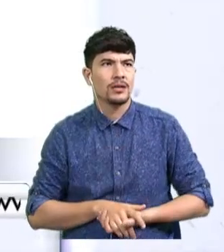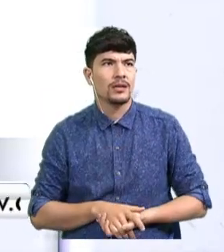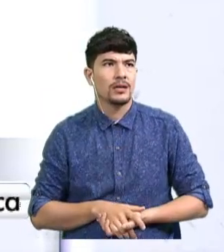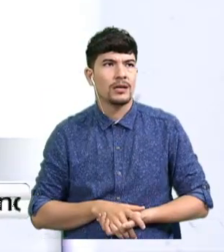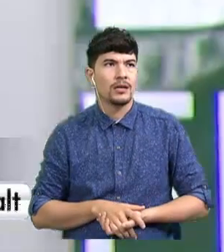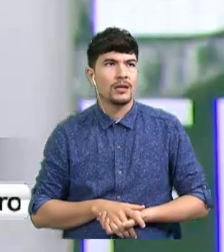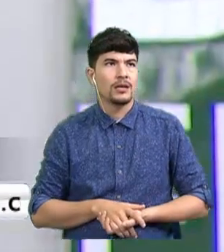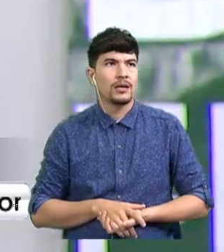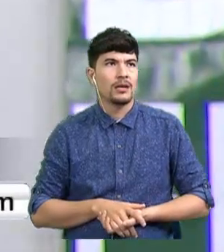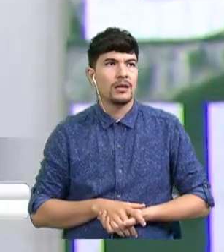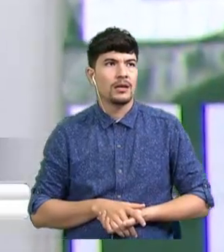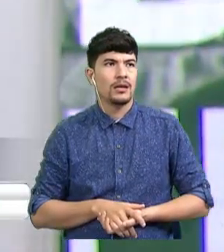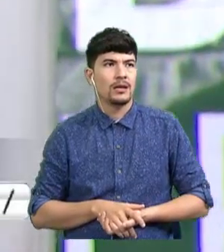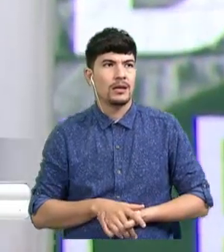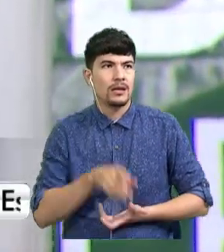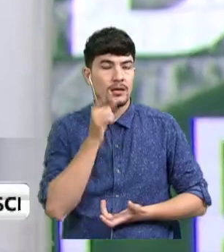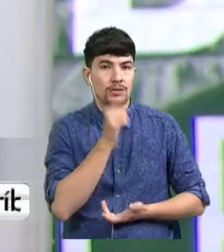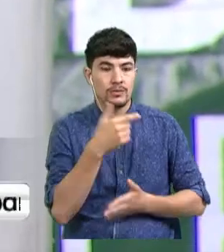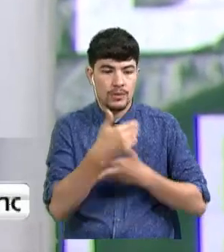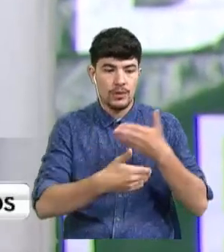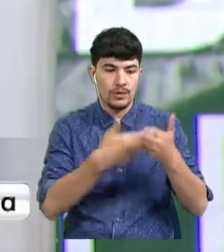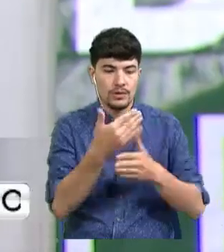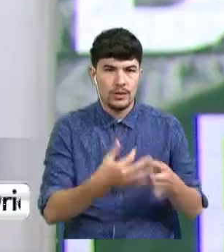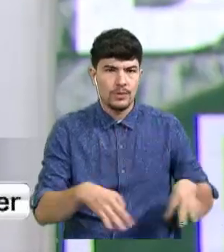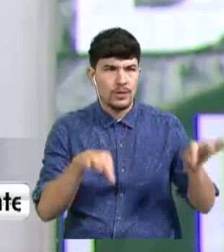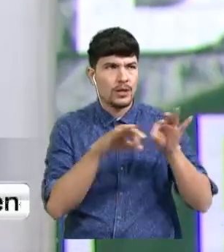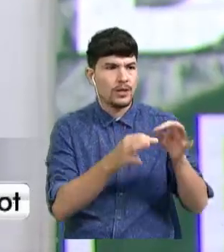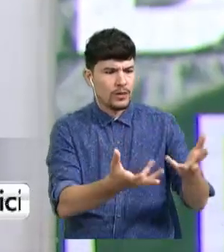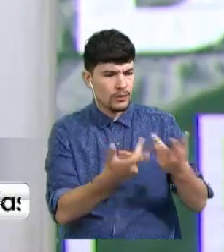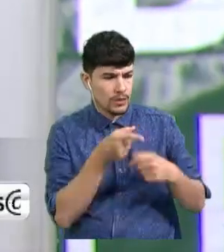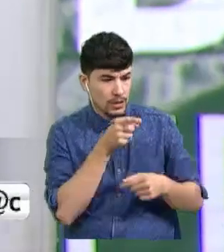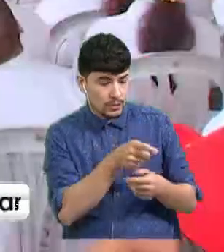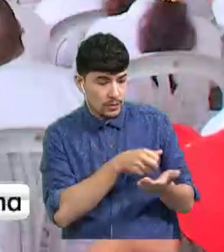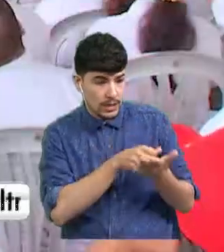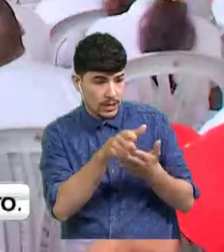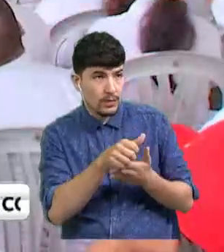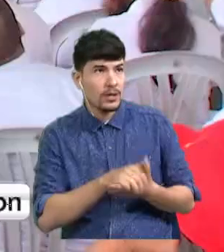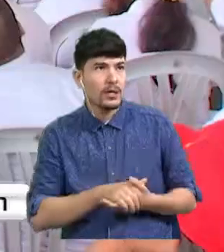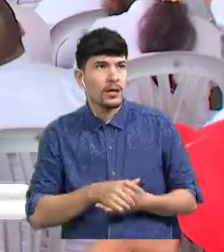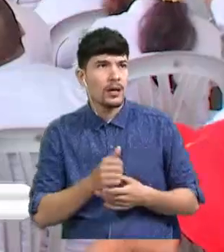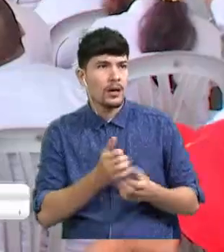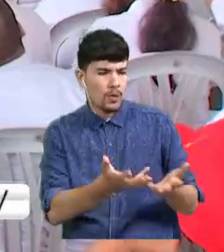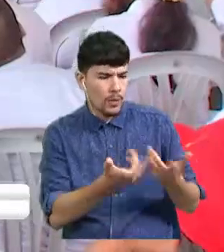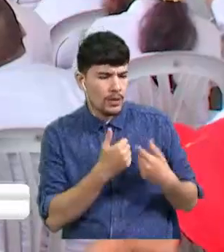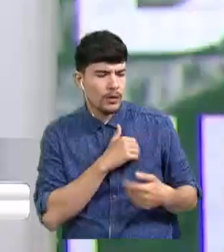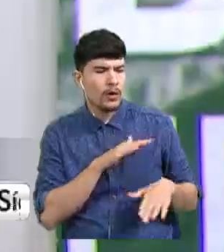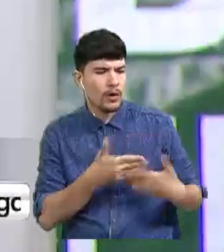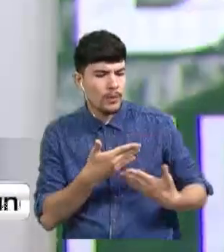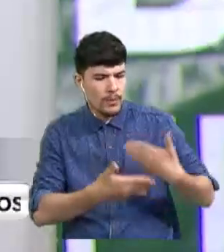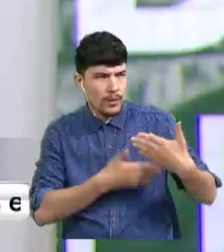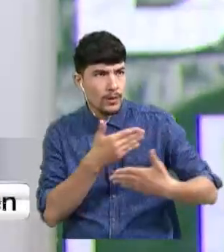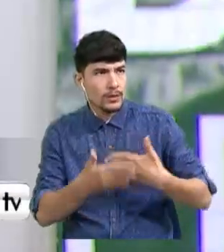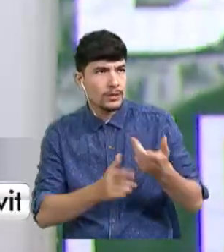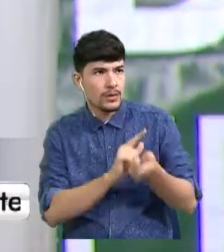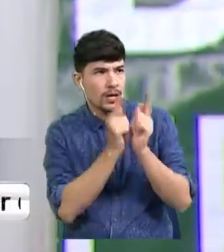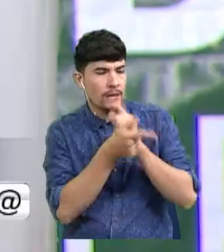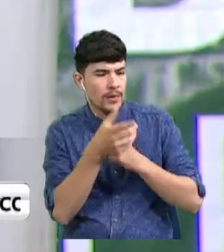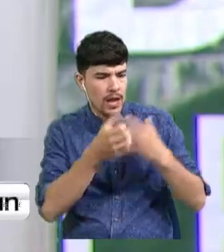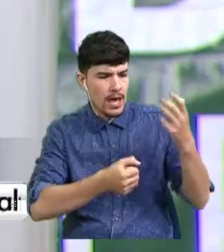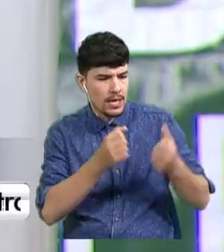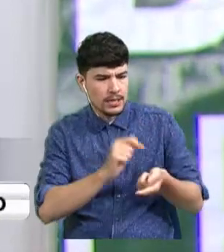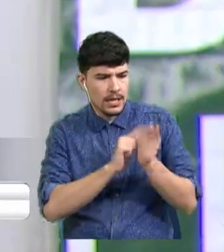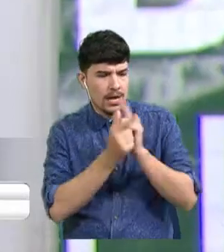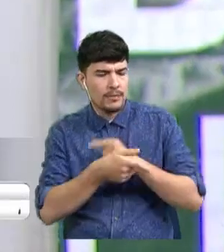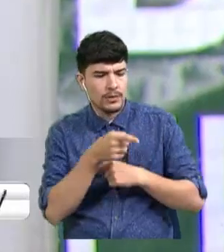aquí el hombre que tiene este proceso importante, que nos cuente, esto es de Girón, ¿no, Sergio? Cuéntenos cómo es la transformación de estos lácteos y de estos